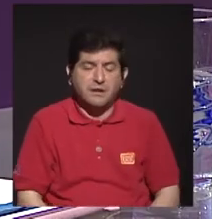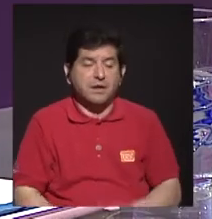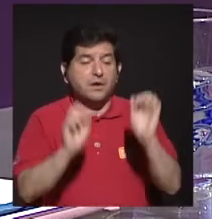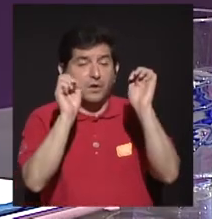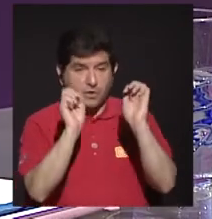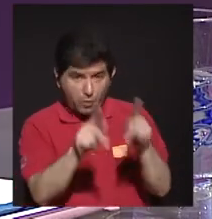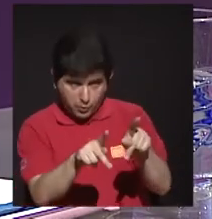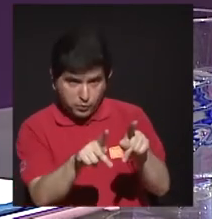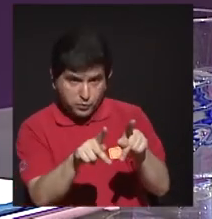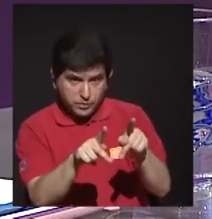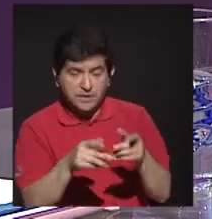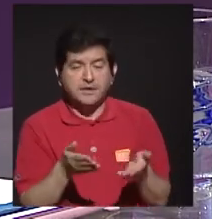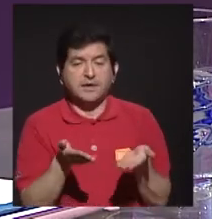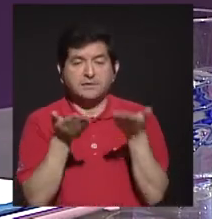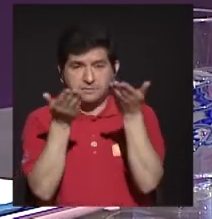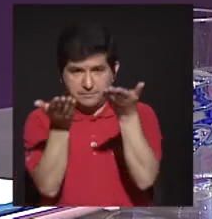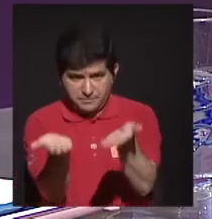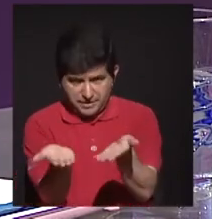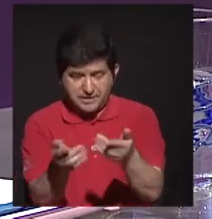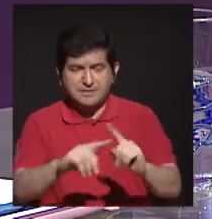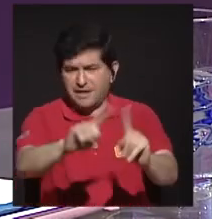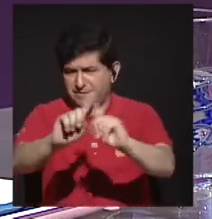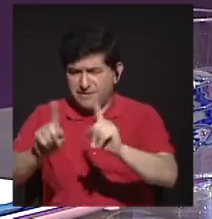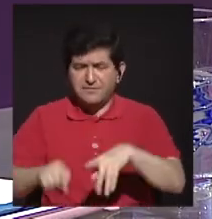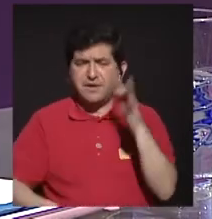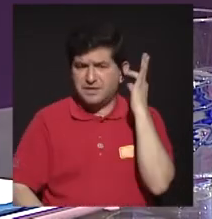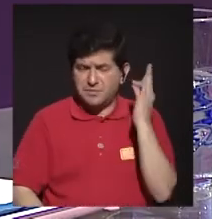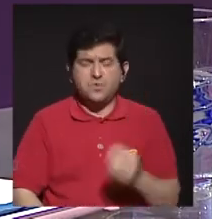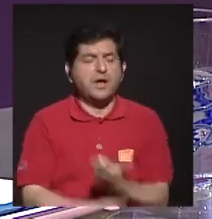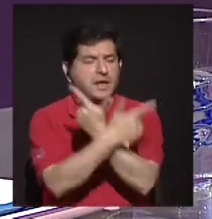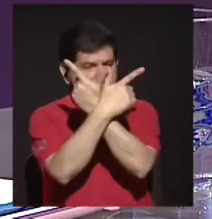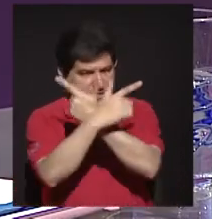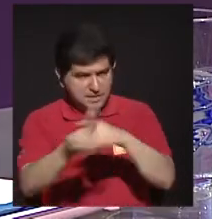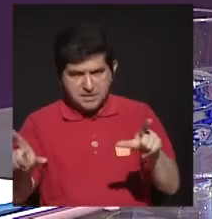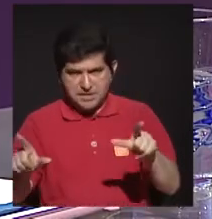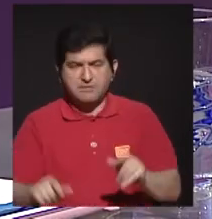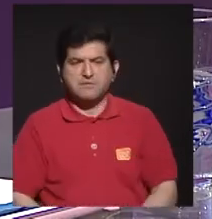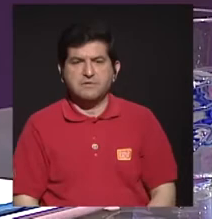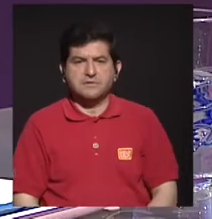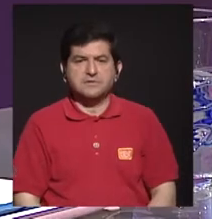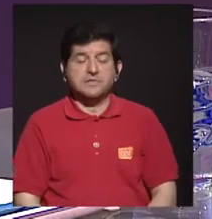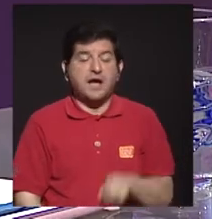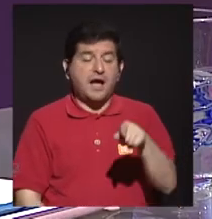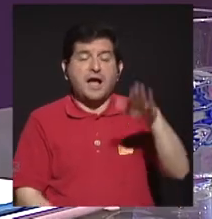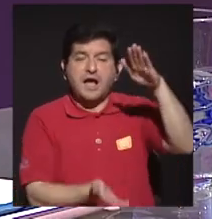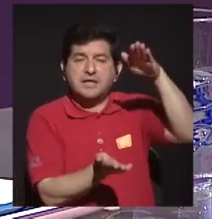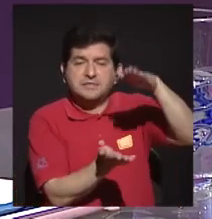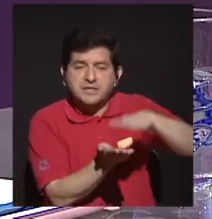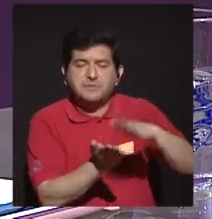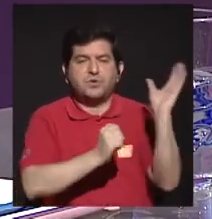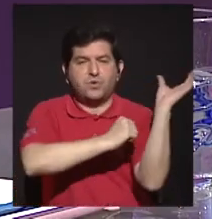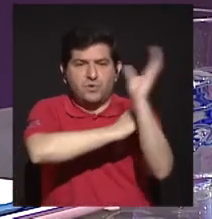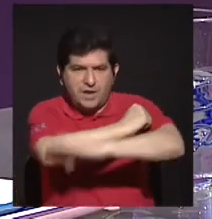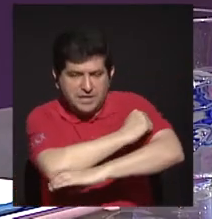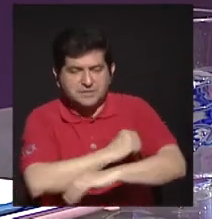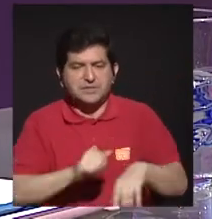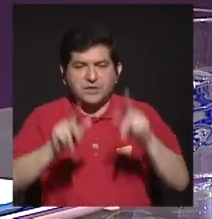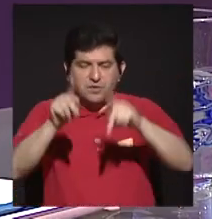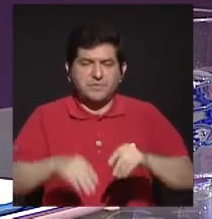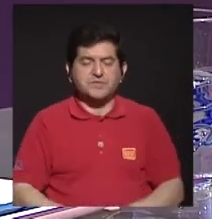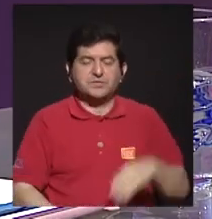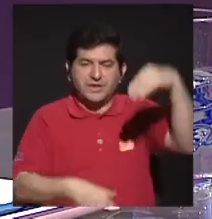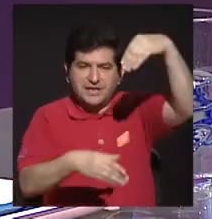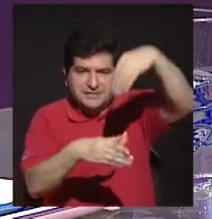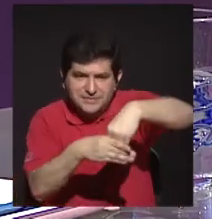permitió que muchas mujeres salieran en libertad, porque entonces se redujo la condena de aquellas que ingresaban drogas a